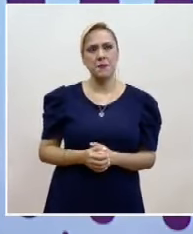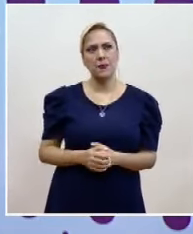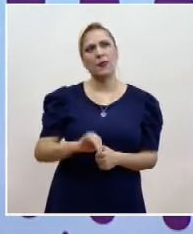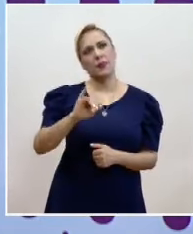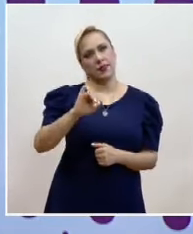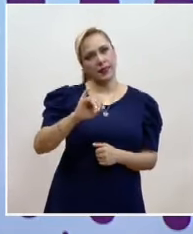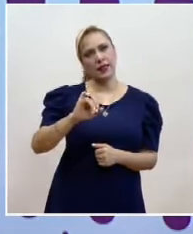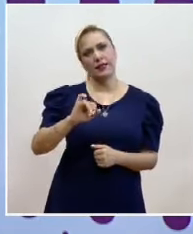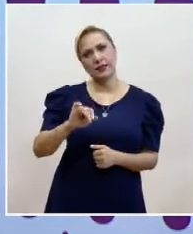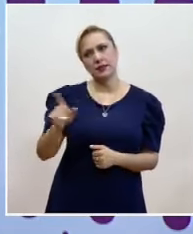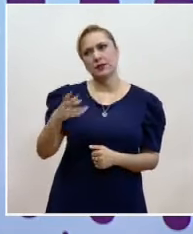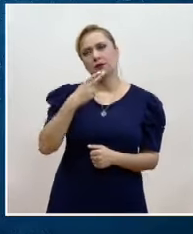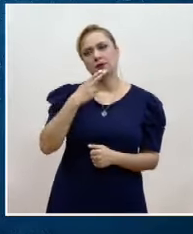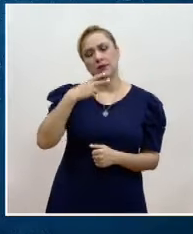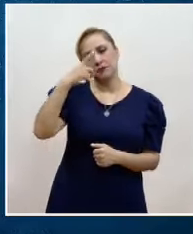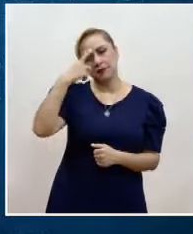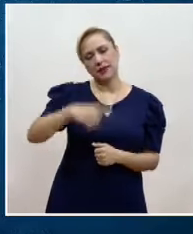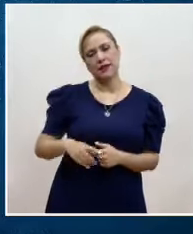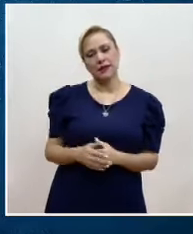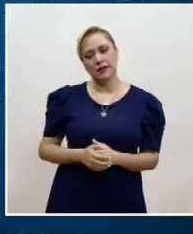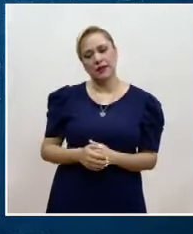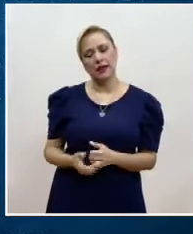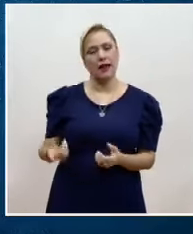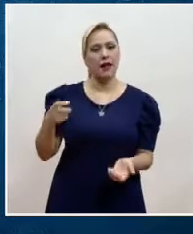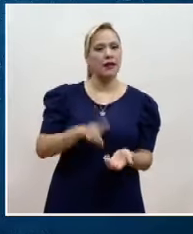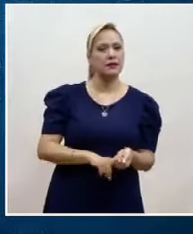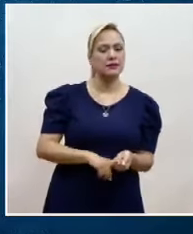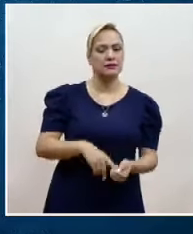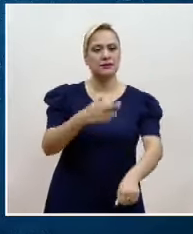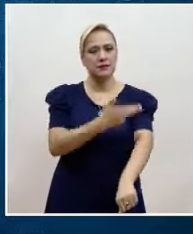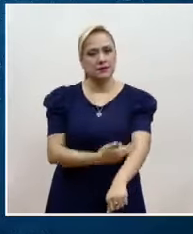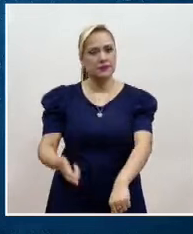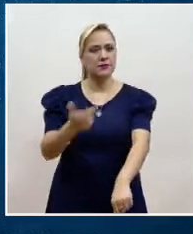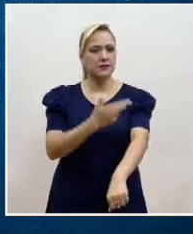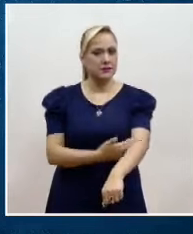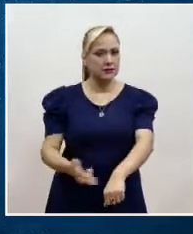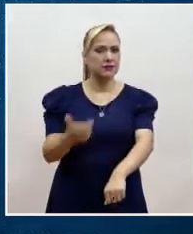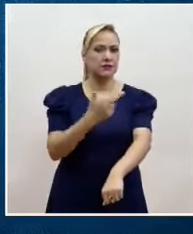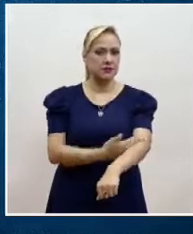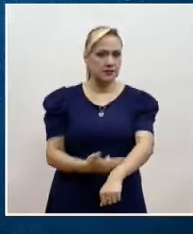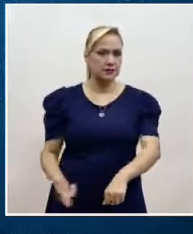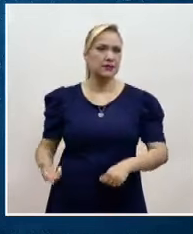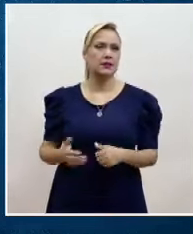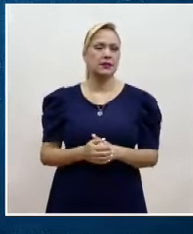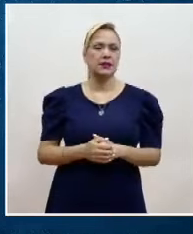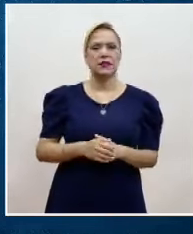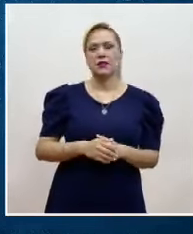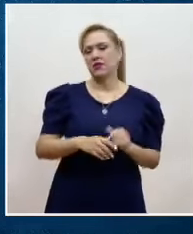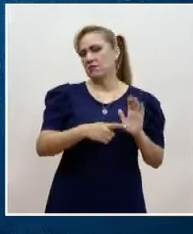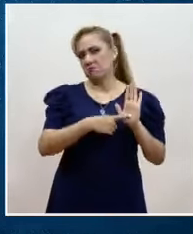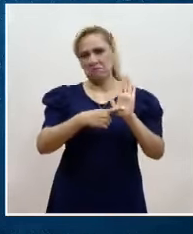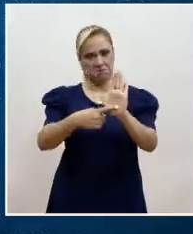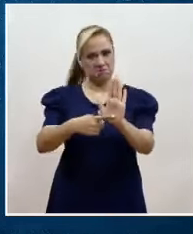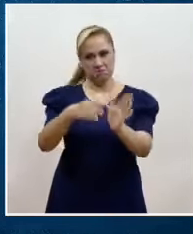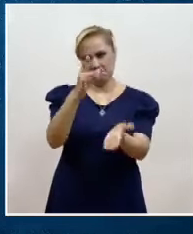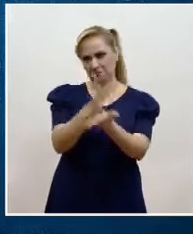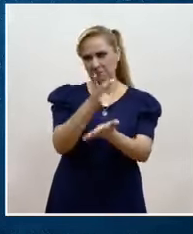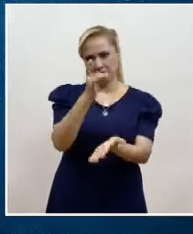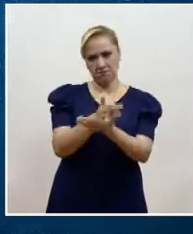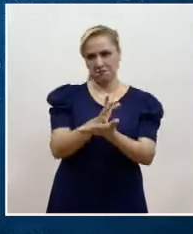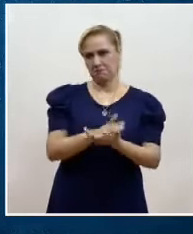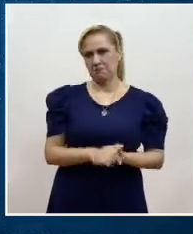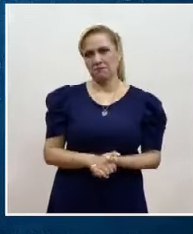pues principalmente se utiliza dentro de los sistemas de gestión, por ejemplo, uno de los más visibles, porque, bueno, hay varios